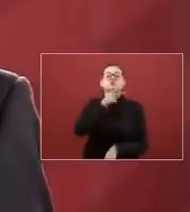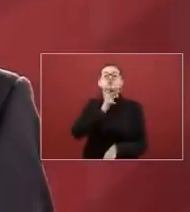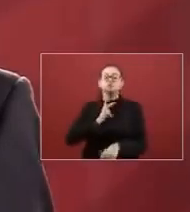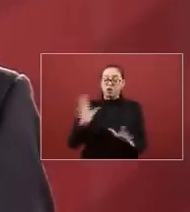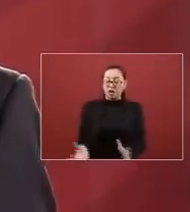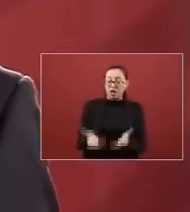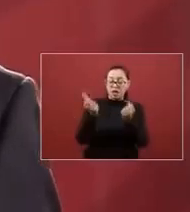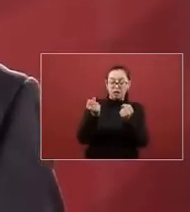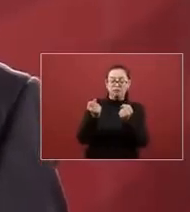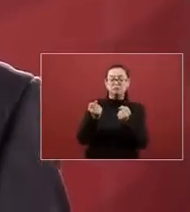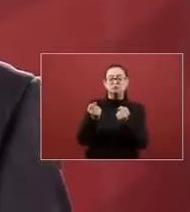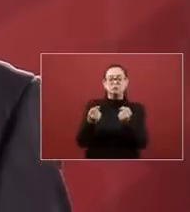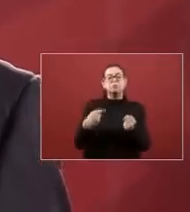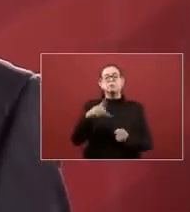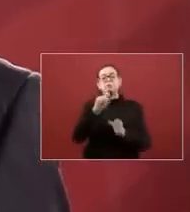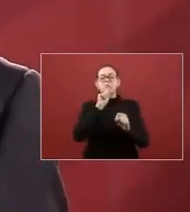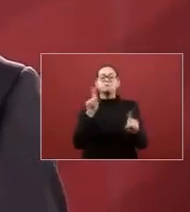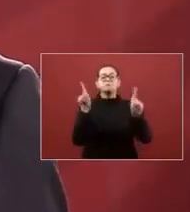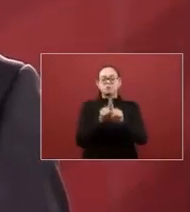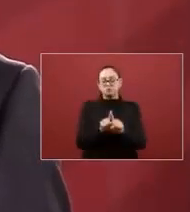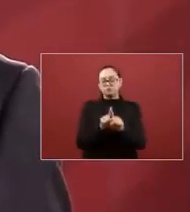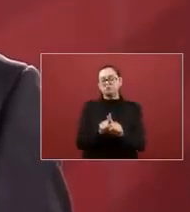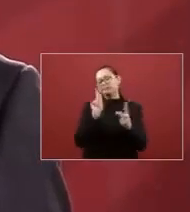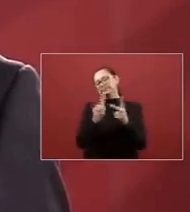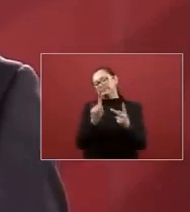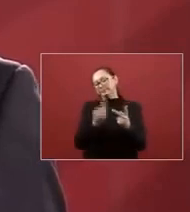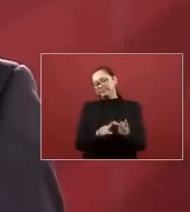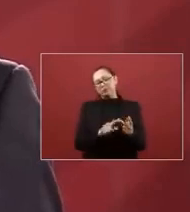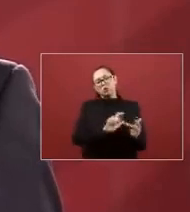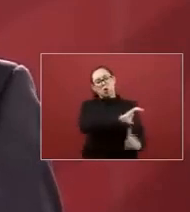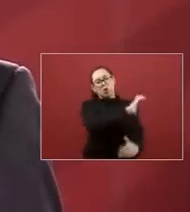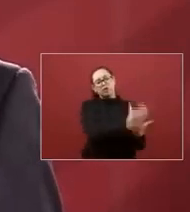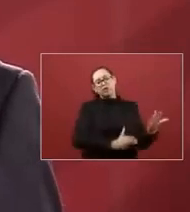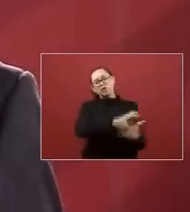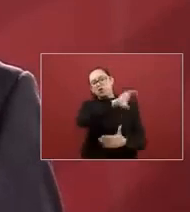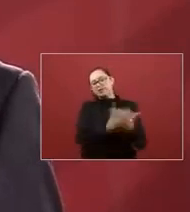Vamos a respetar los contratos